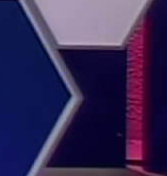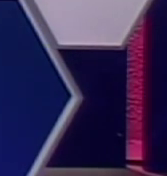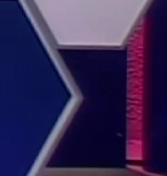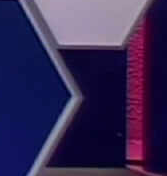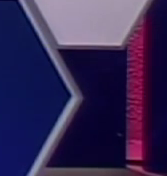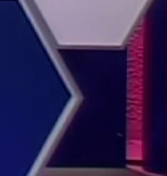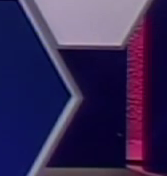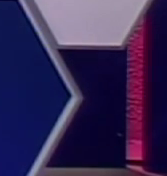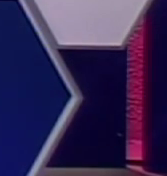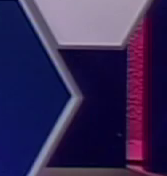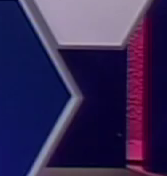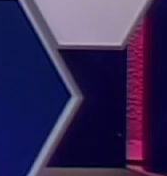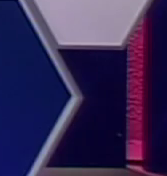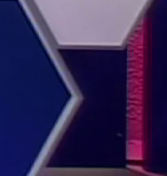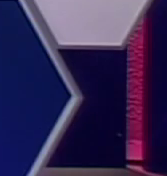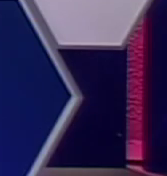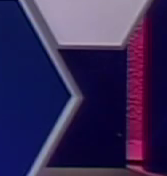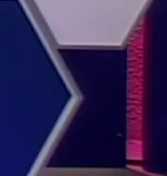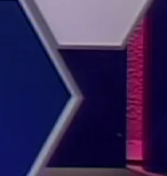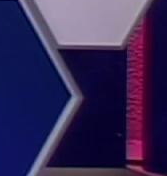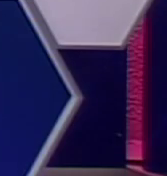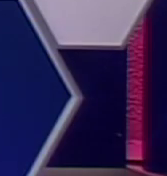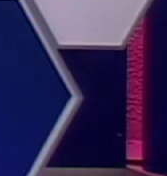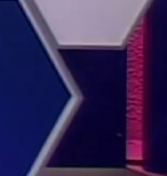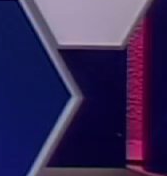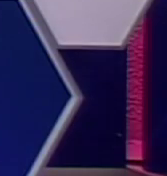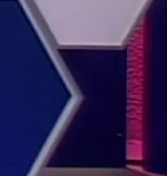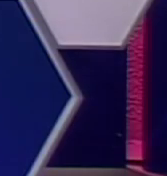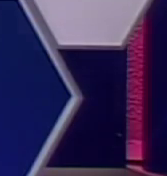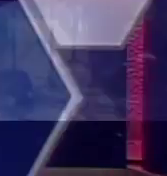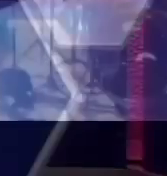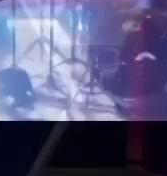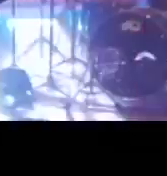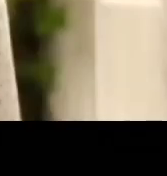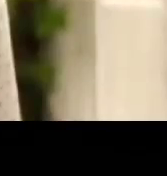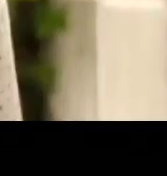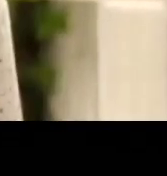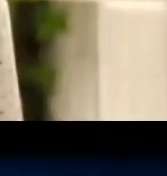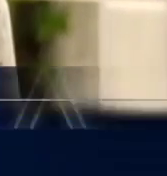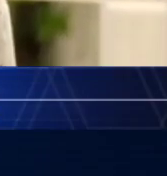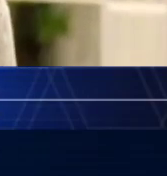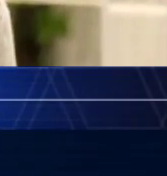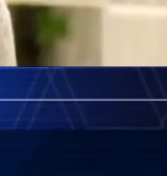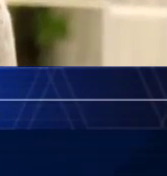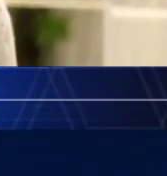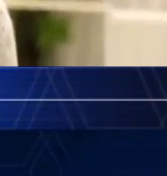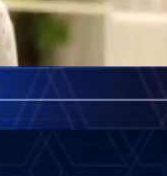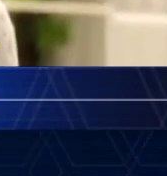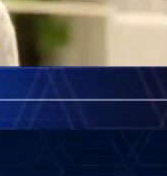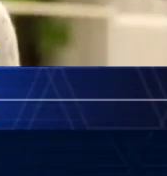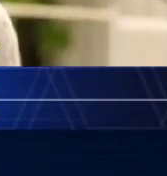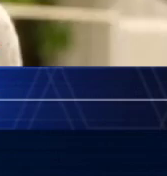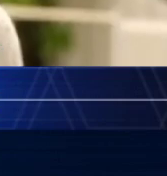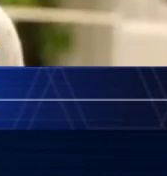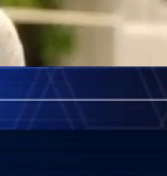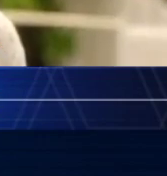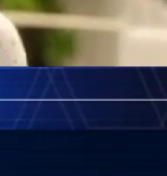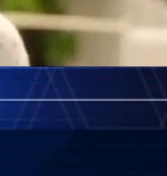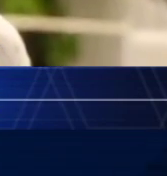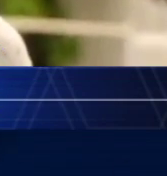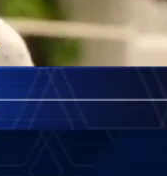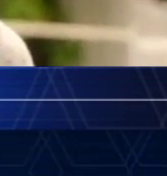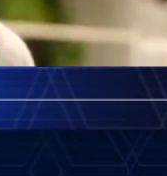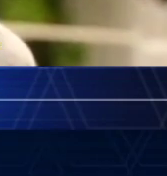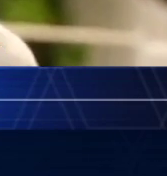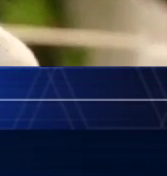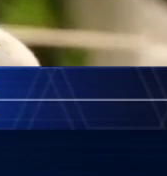y a propósito de su nuevo disco ahora presentó un documental sobre su vida. Poniéndole toques frescos, pero nunca perder de